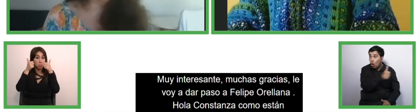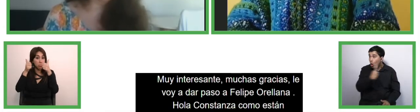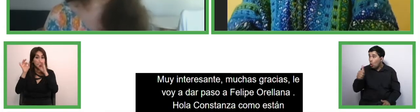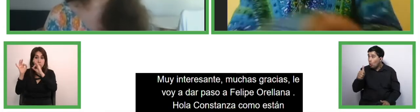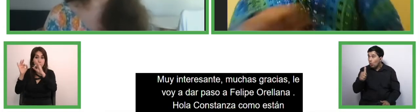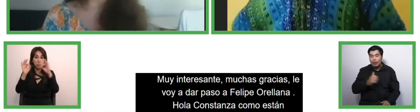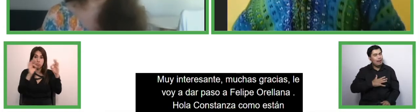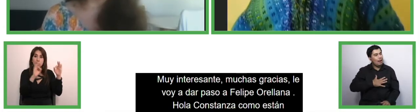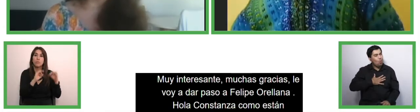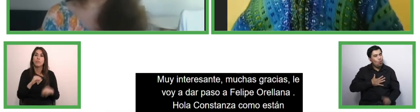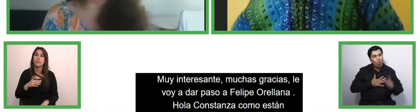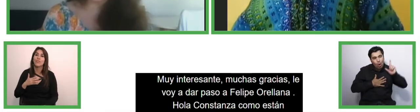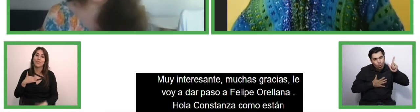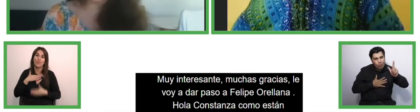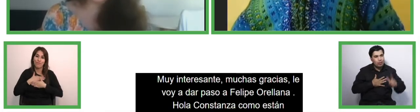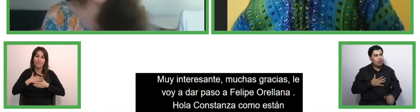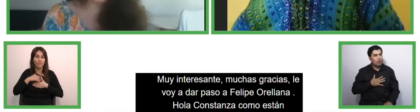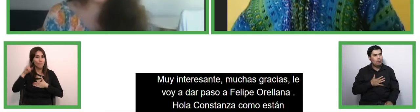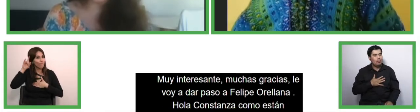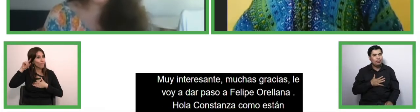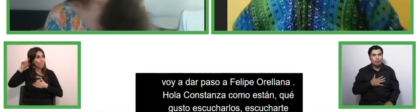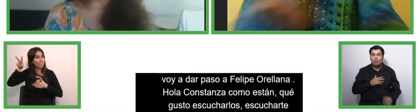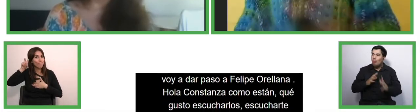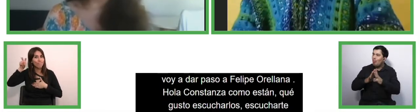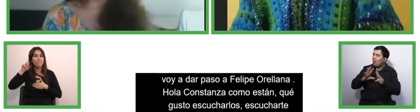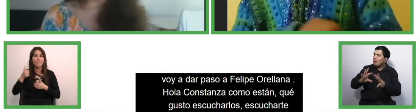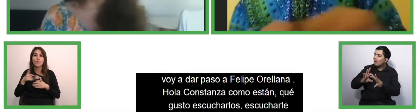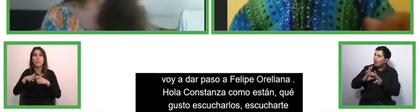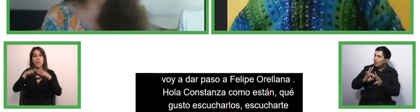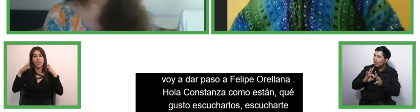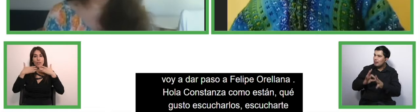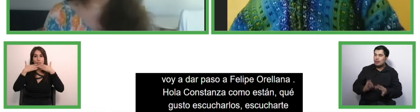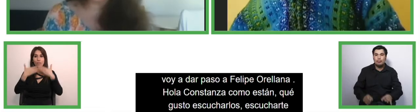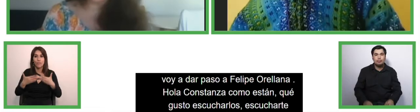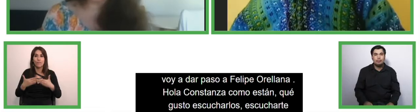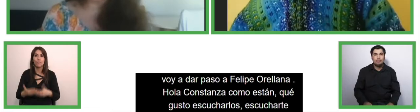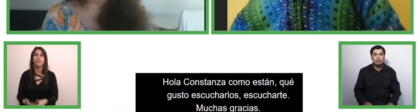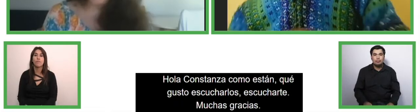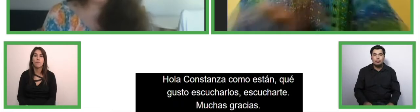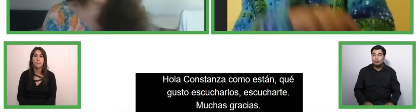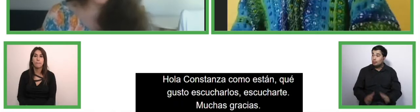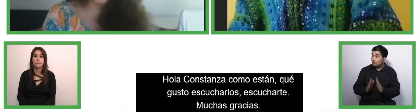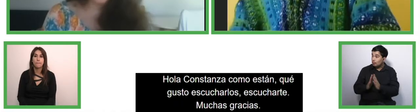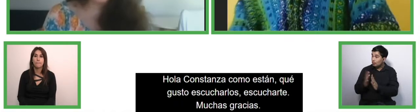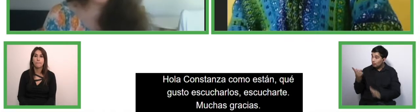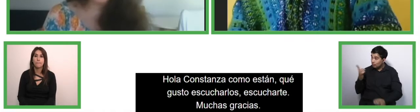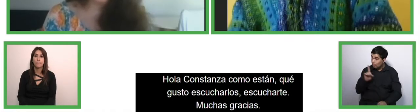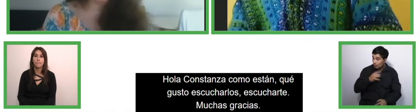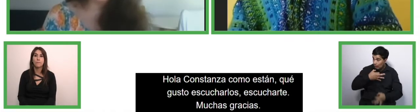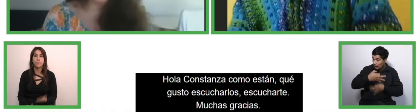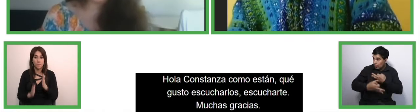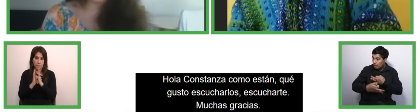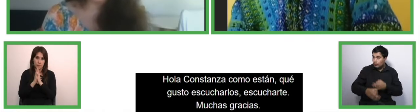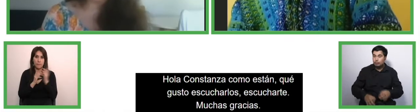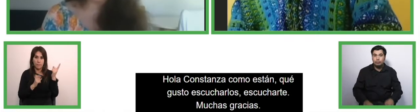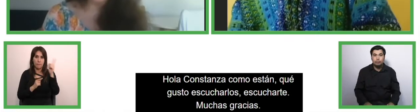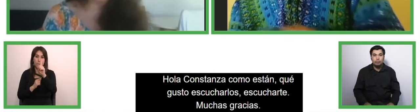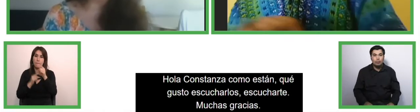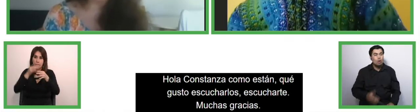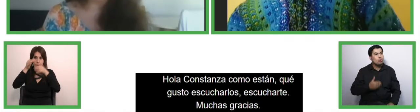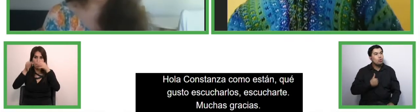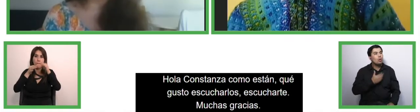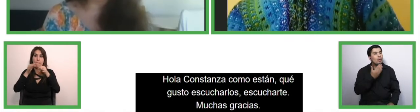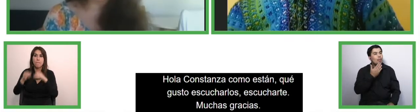escucharte. Muchas gracias. Bueno, te escuchamos. Yo también tengo